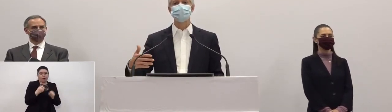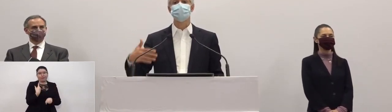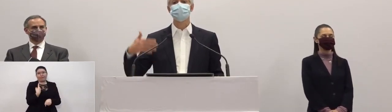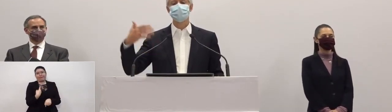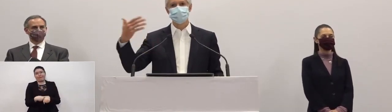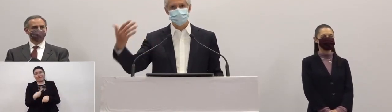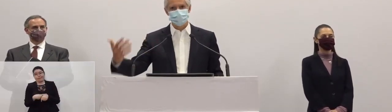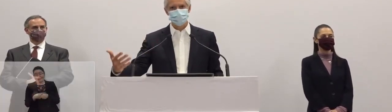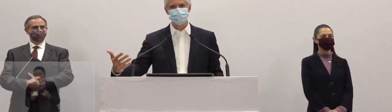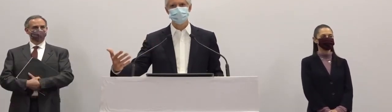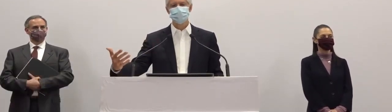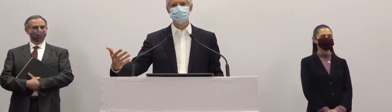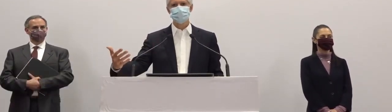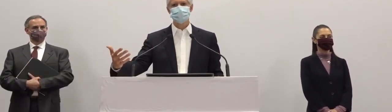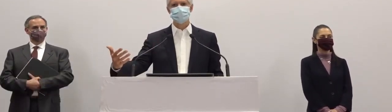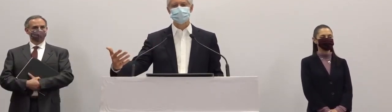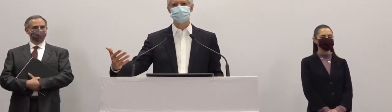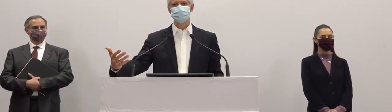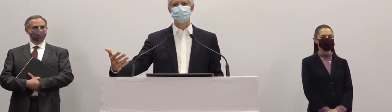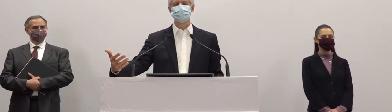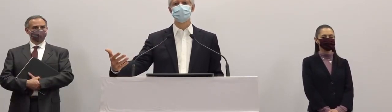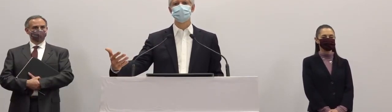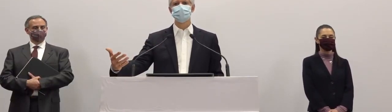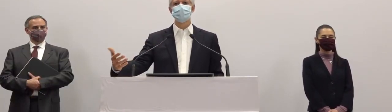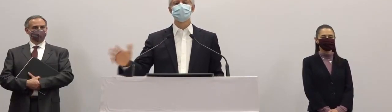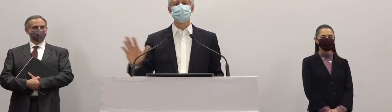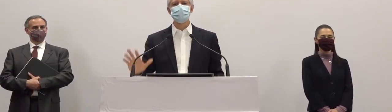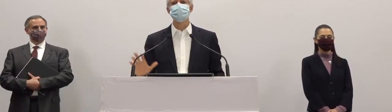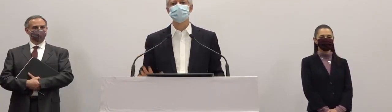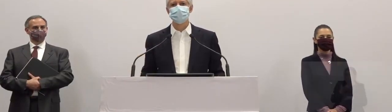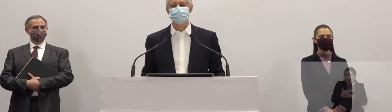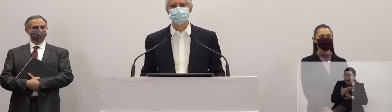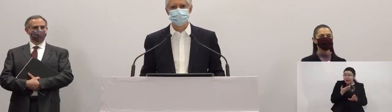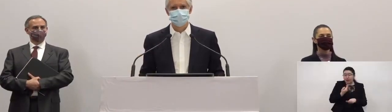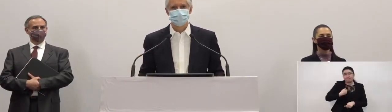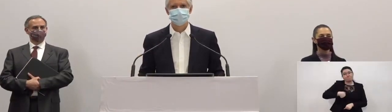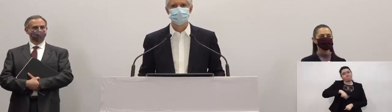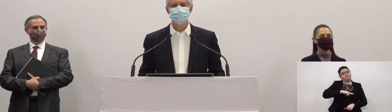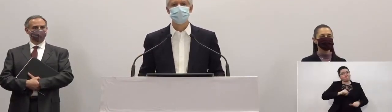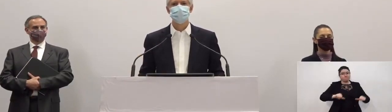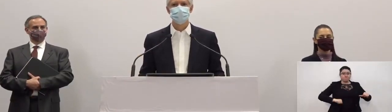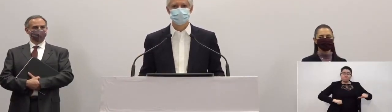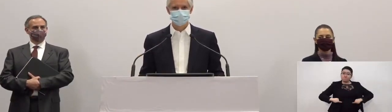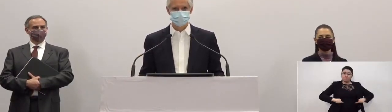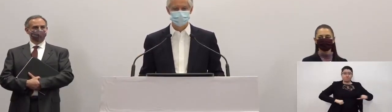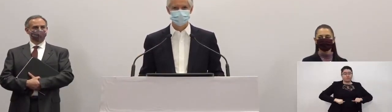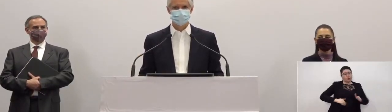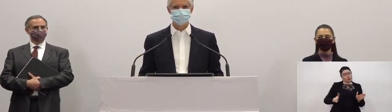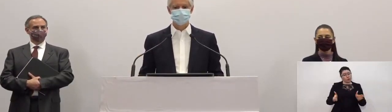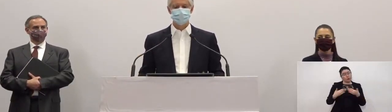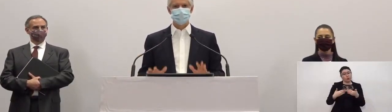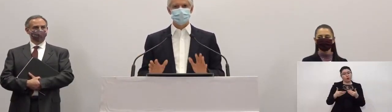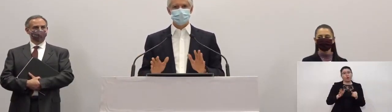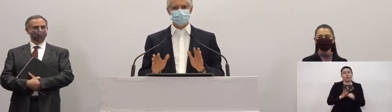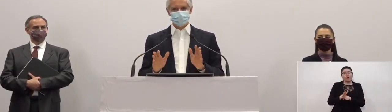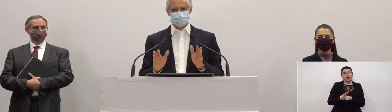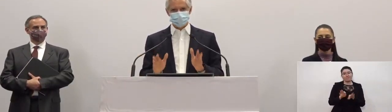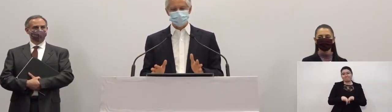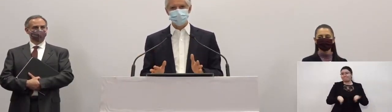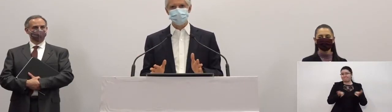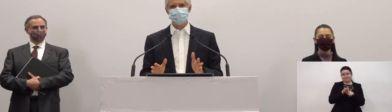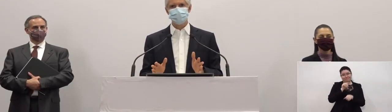enfermos y de fallecimientos siga incrementando debemos suspender las actividades no esenciales